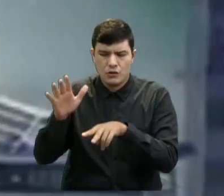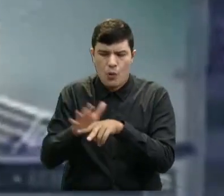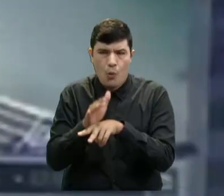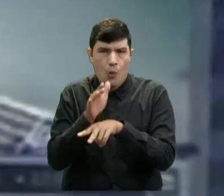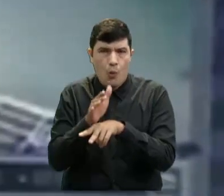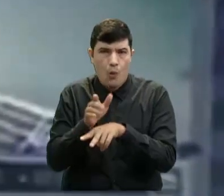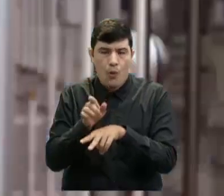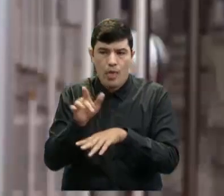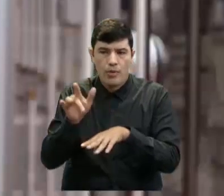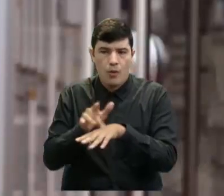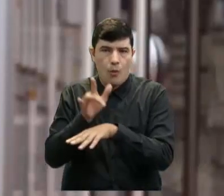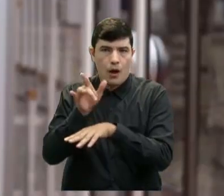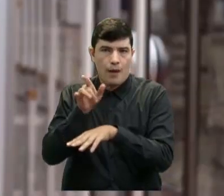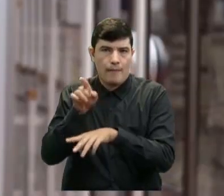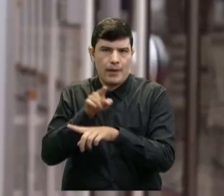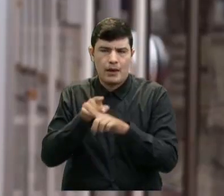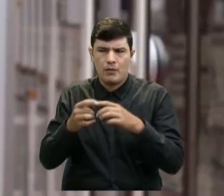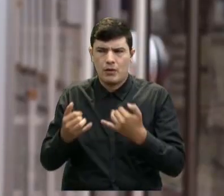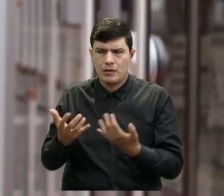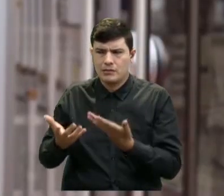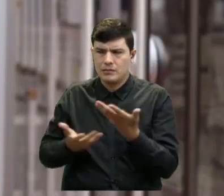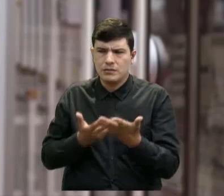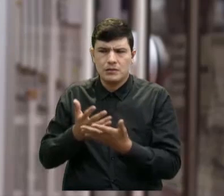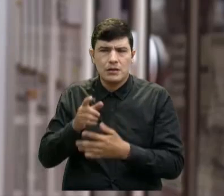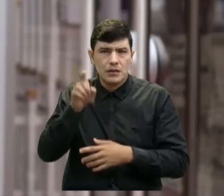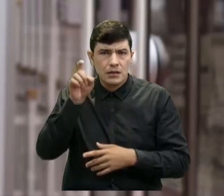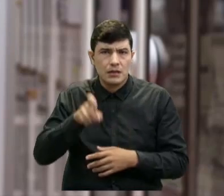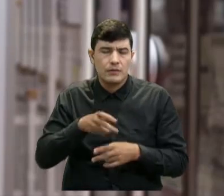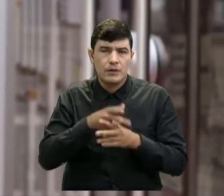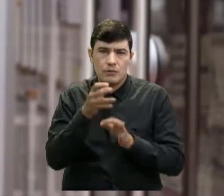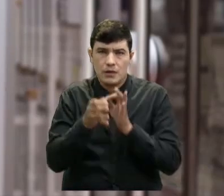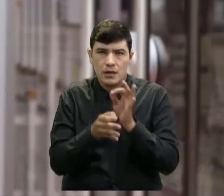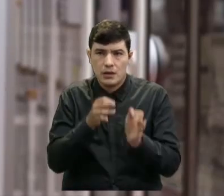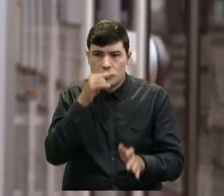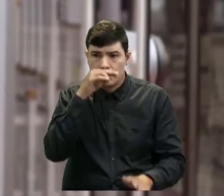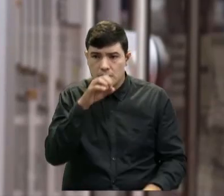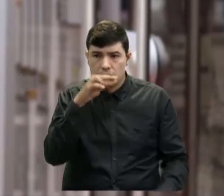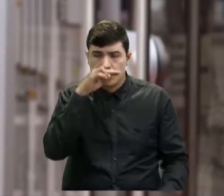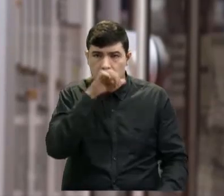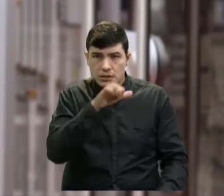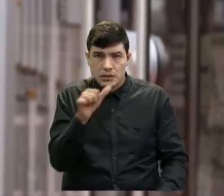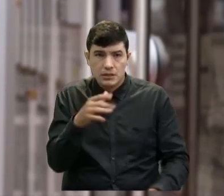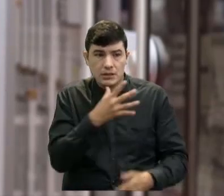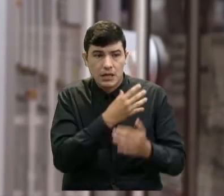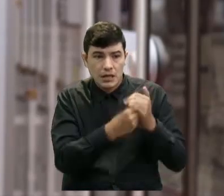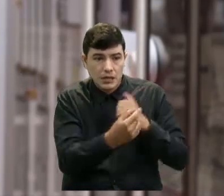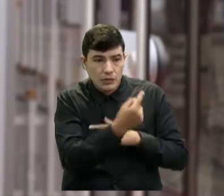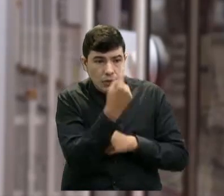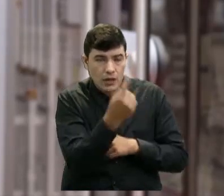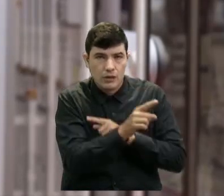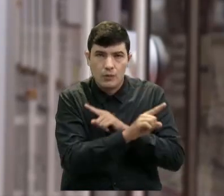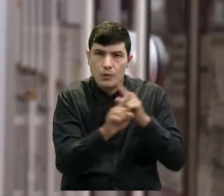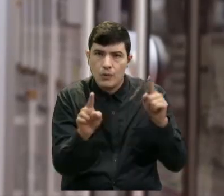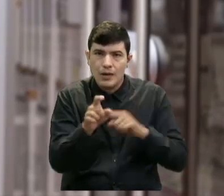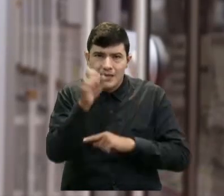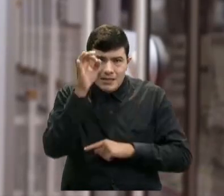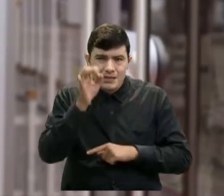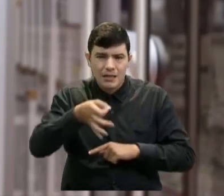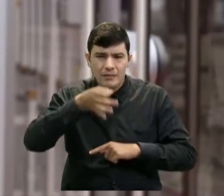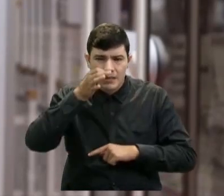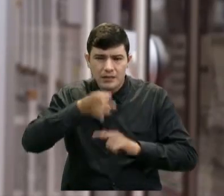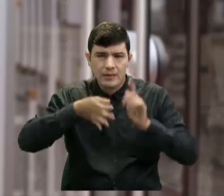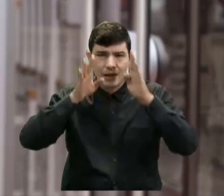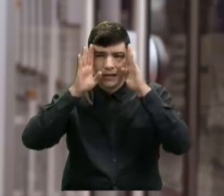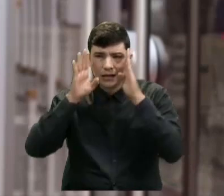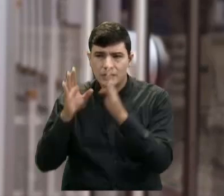en la ciudadanía. Cuidar mucho a las menores, las niñas, no dejarlas salir pues solas, estar acompañándolas y estar muy atentos a lo que